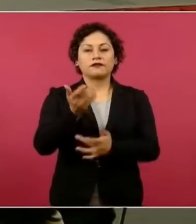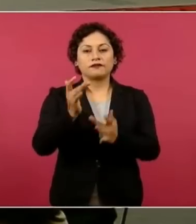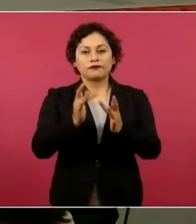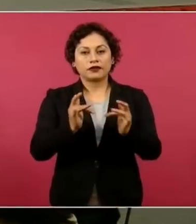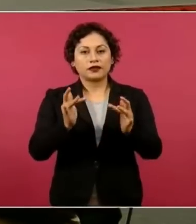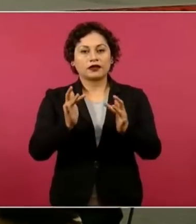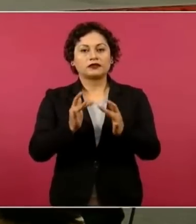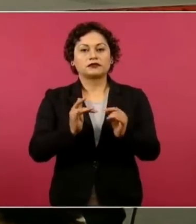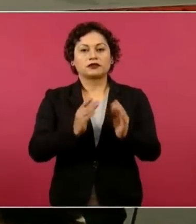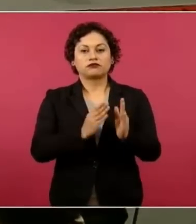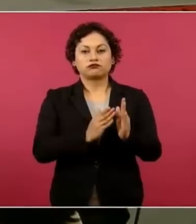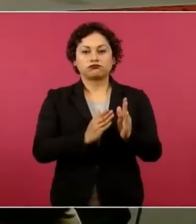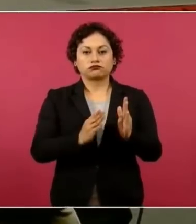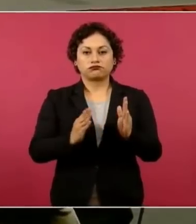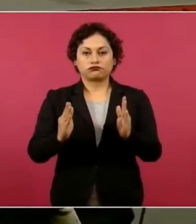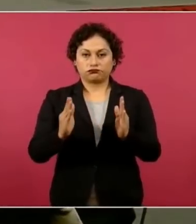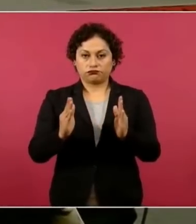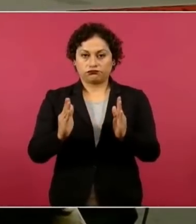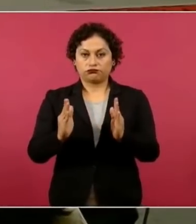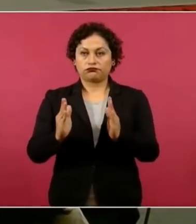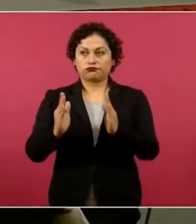con decrecimiento